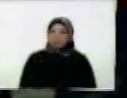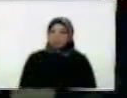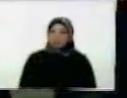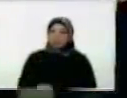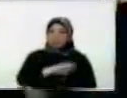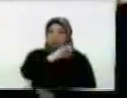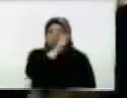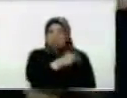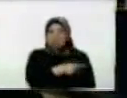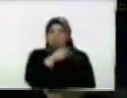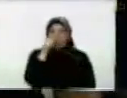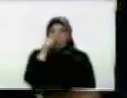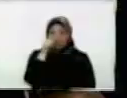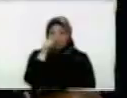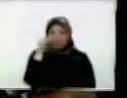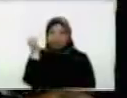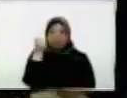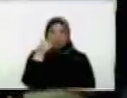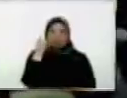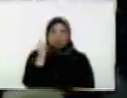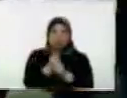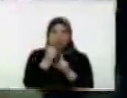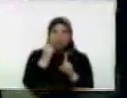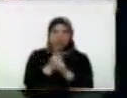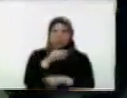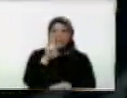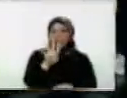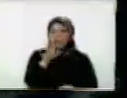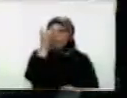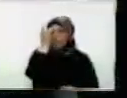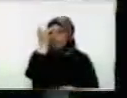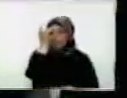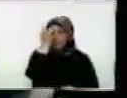fuerza, combatiente del 4 de febrero.